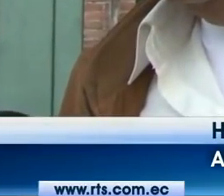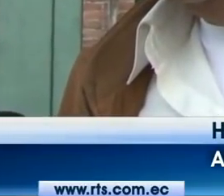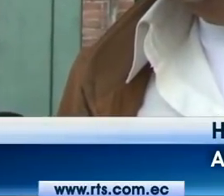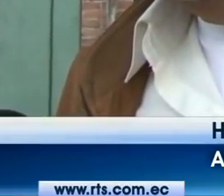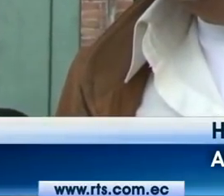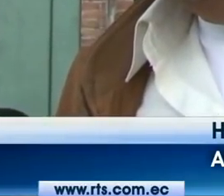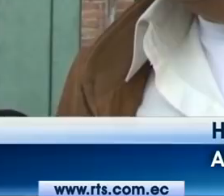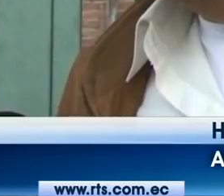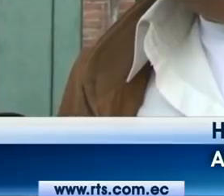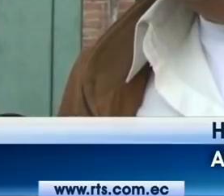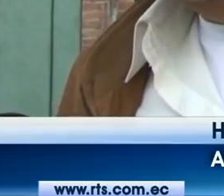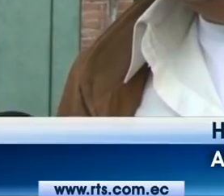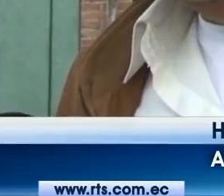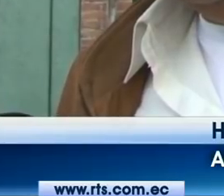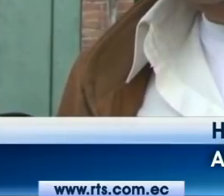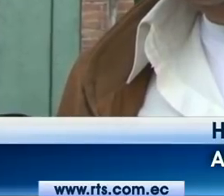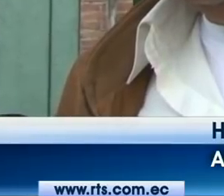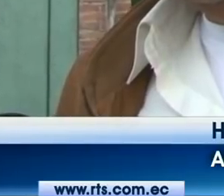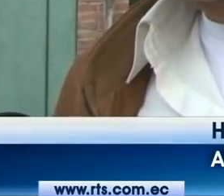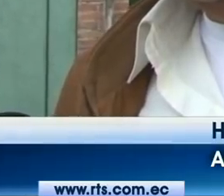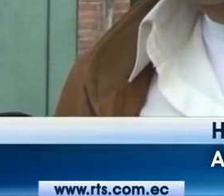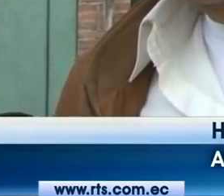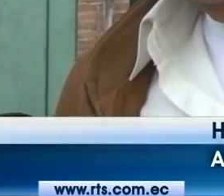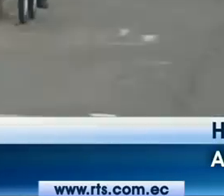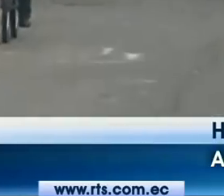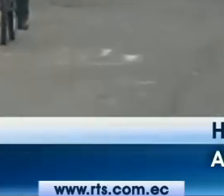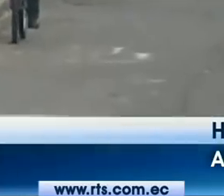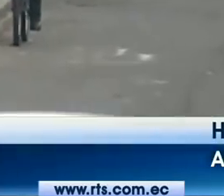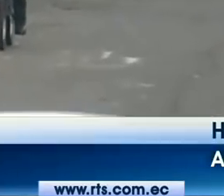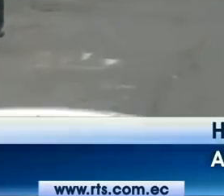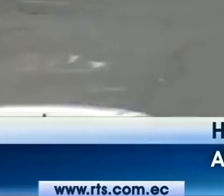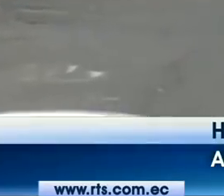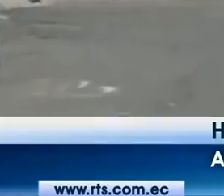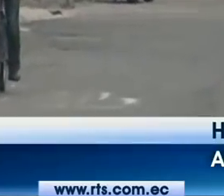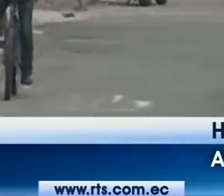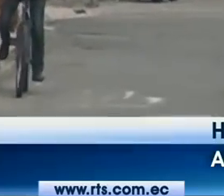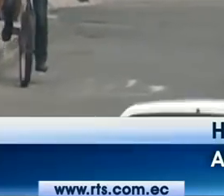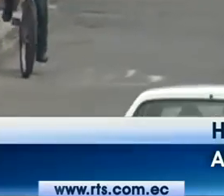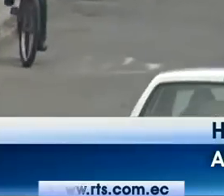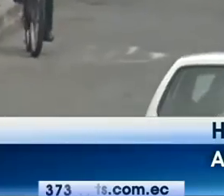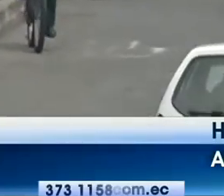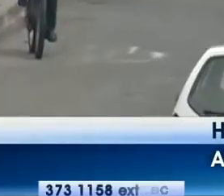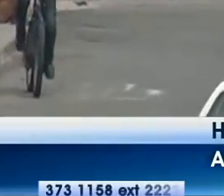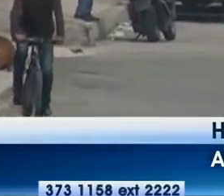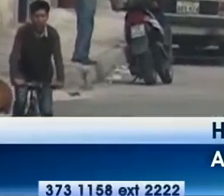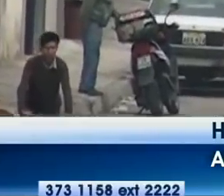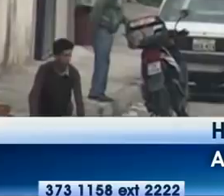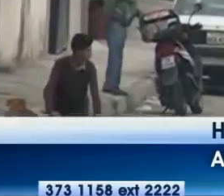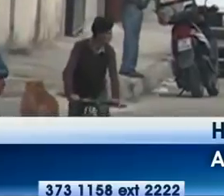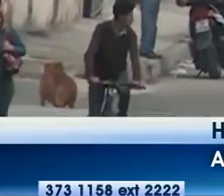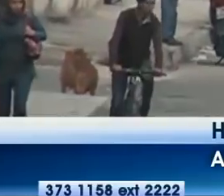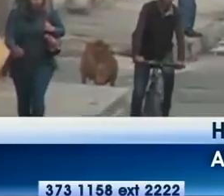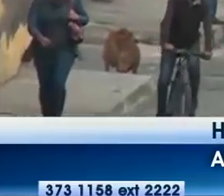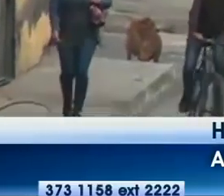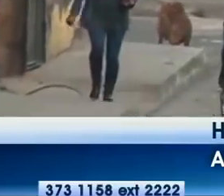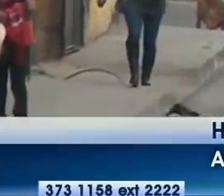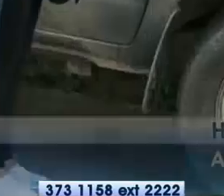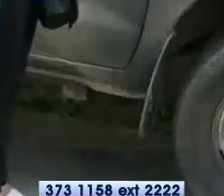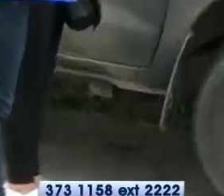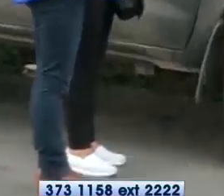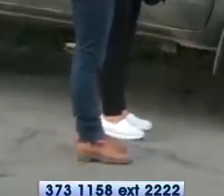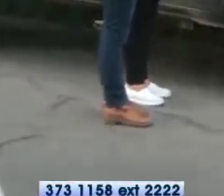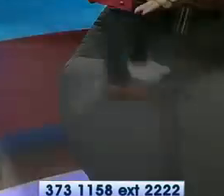psicológica para esas personas. En Chimborazo informó Darwin Altamirano.